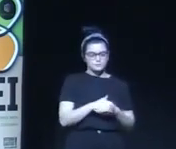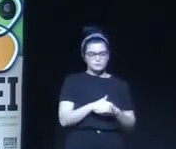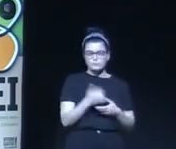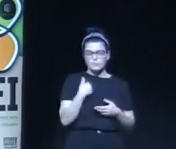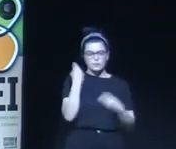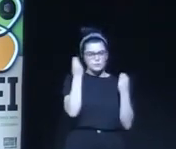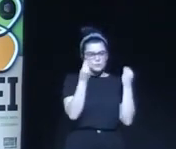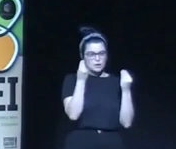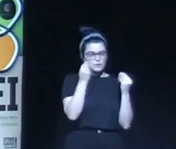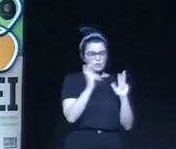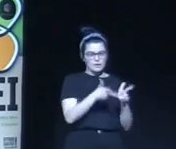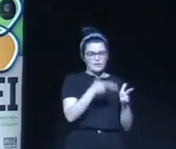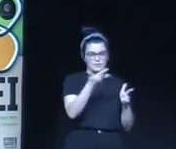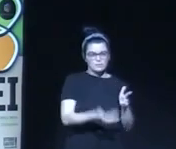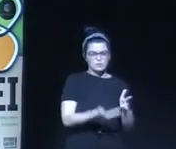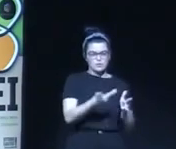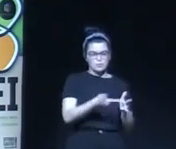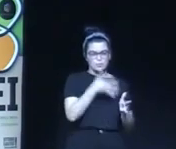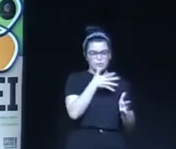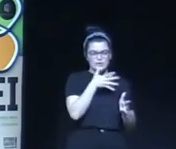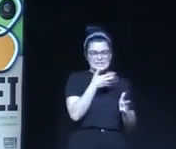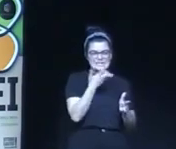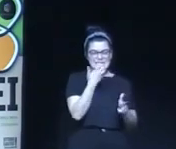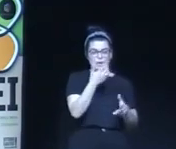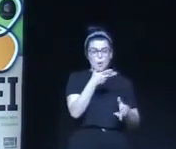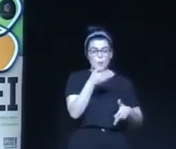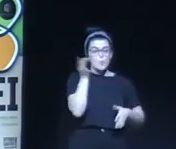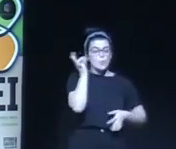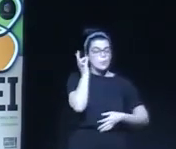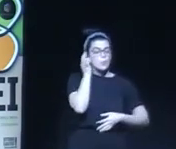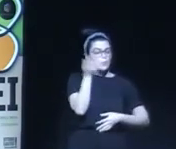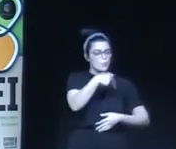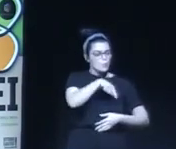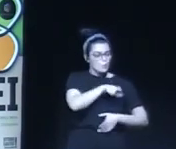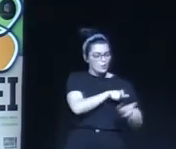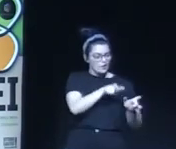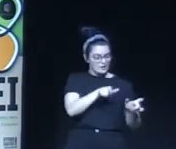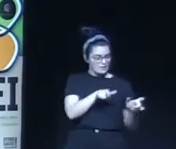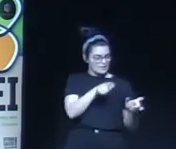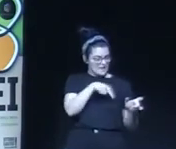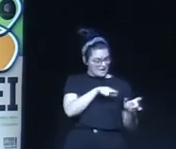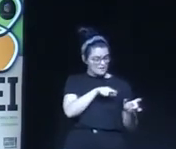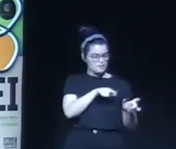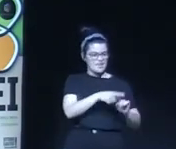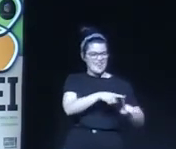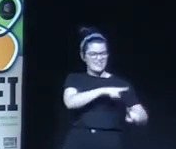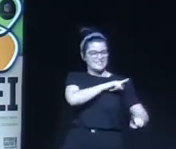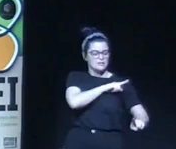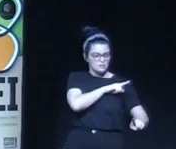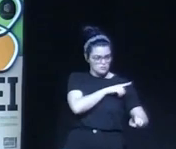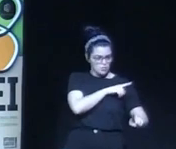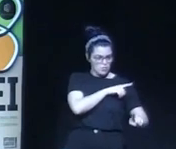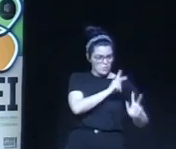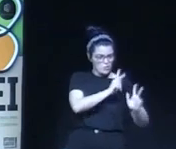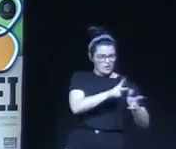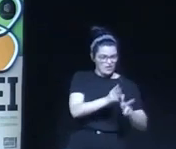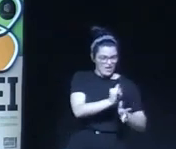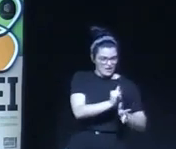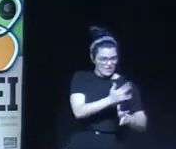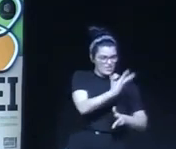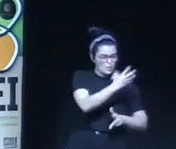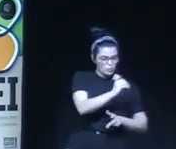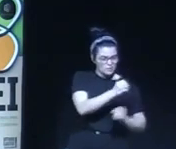importante cuando son las mujeres las que están marcando excesos de mortalidad hasta un 50 o un